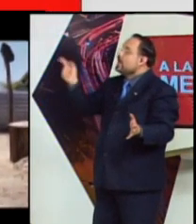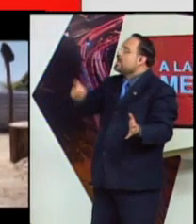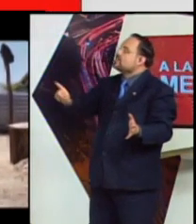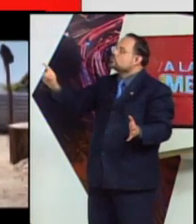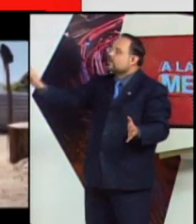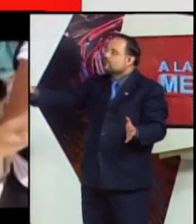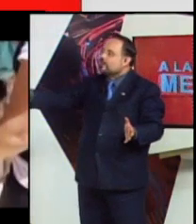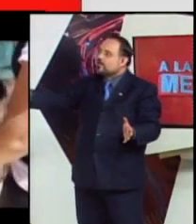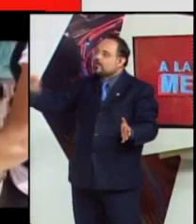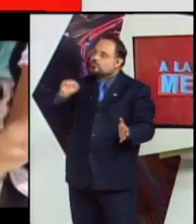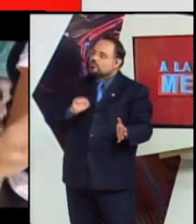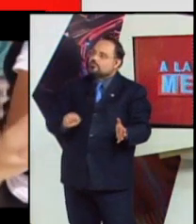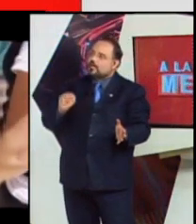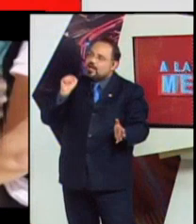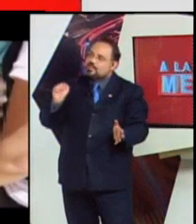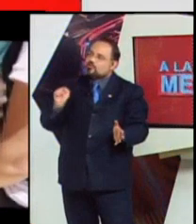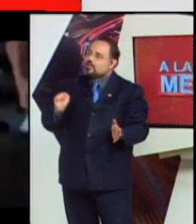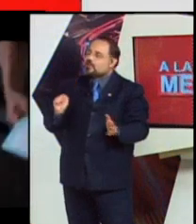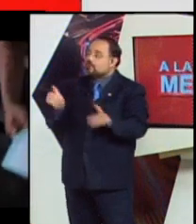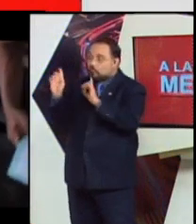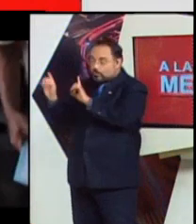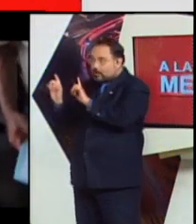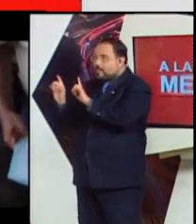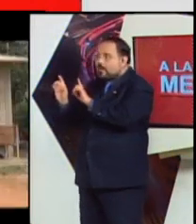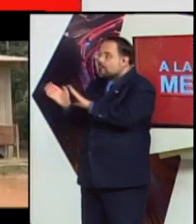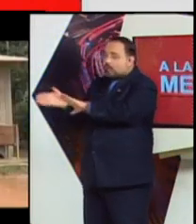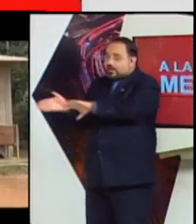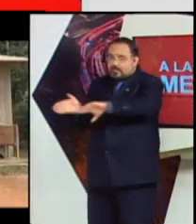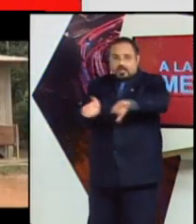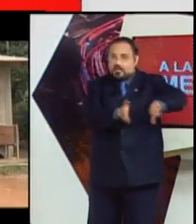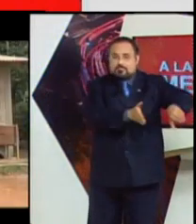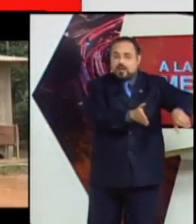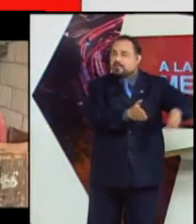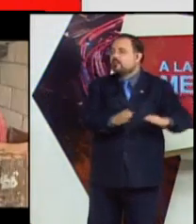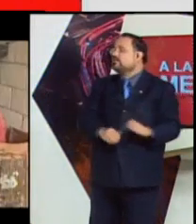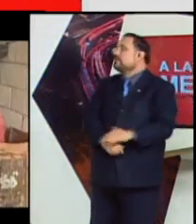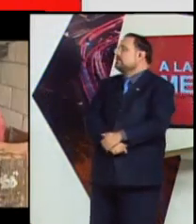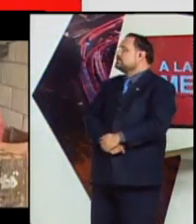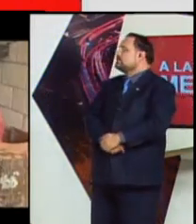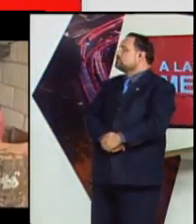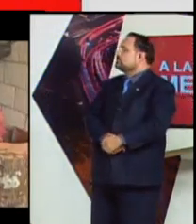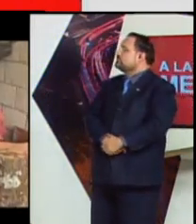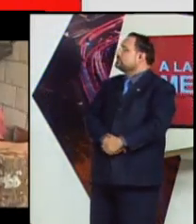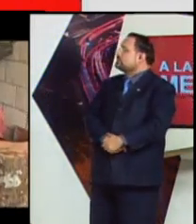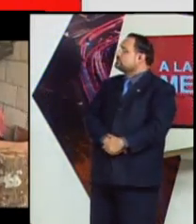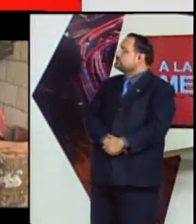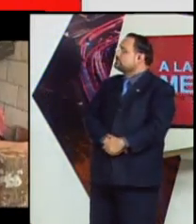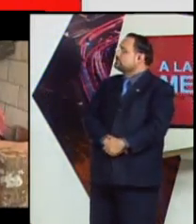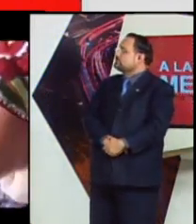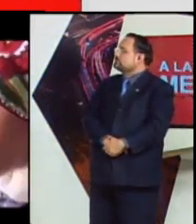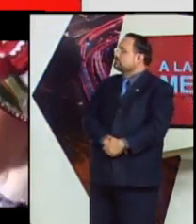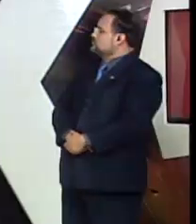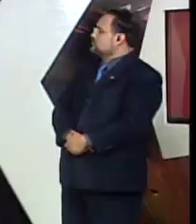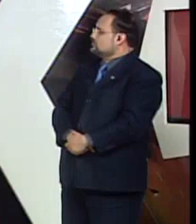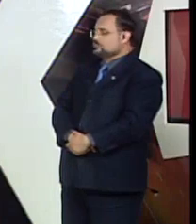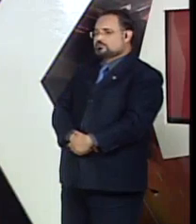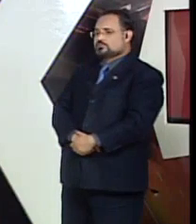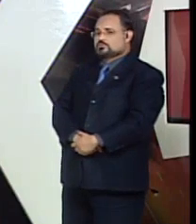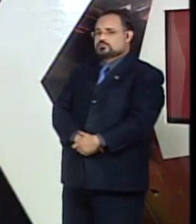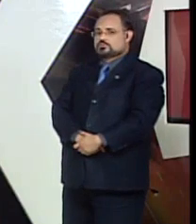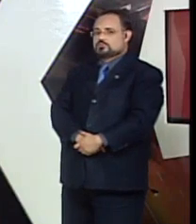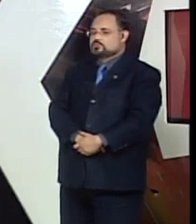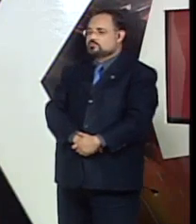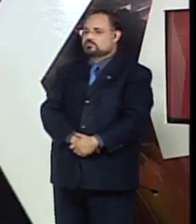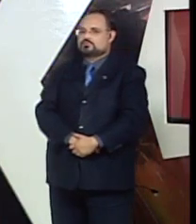eso hay que frenarlo también eso hay que cambiarlo porque porque alteran el plan de vida de estas muchachas puesto y yo leo